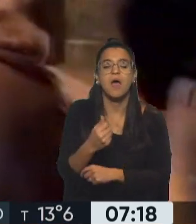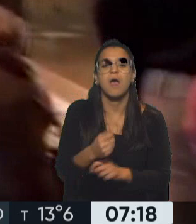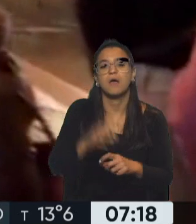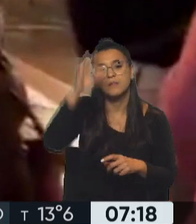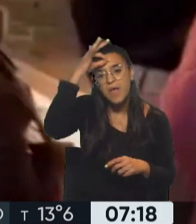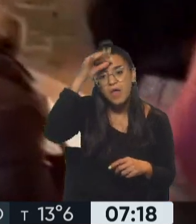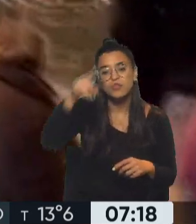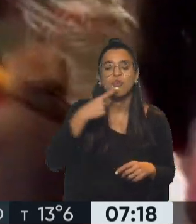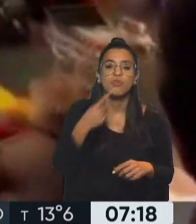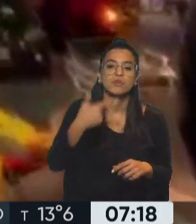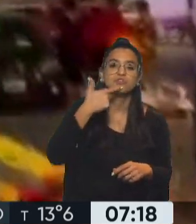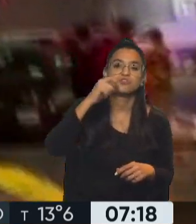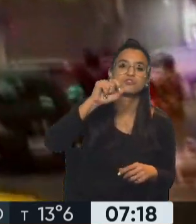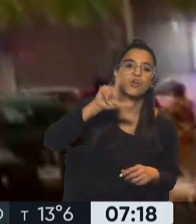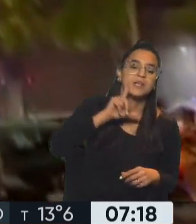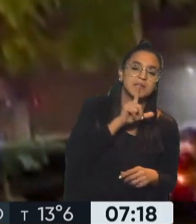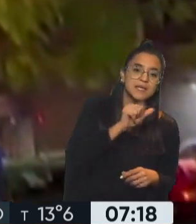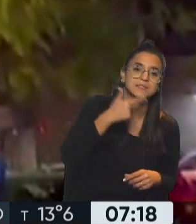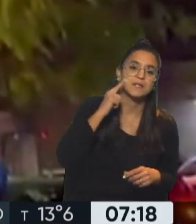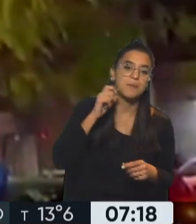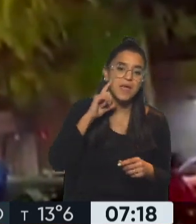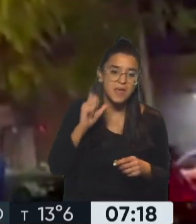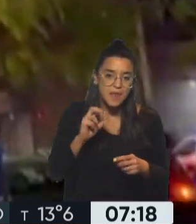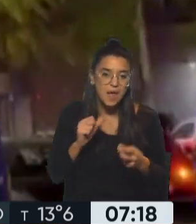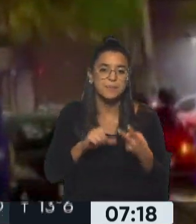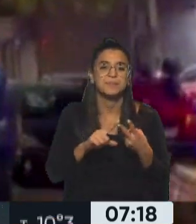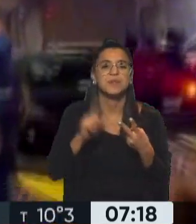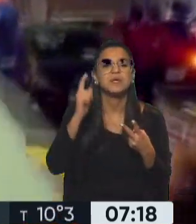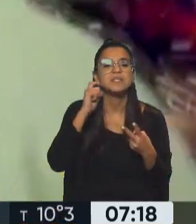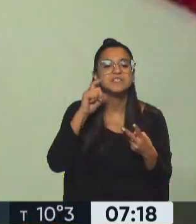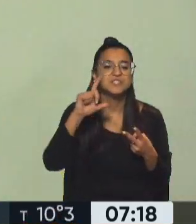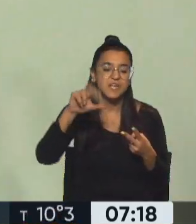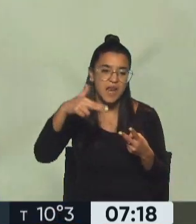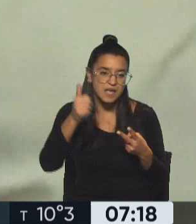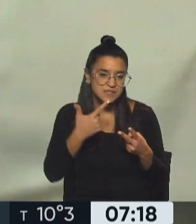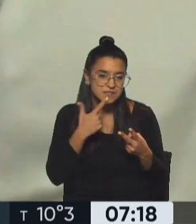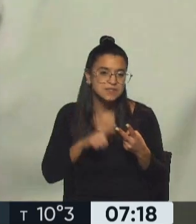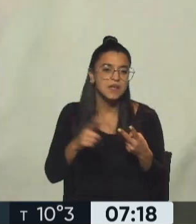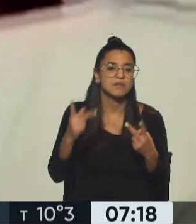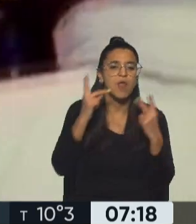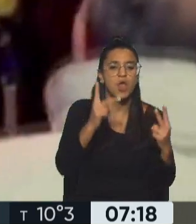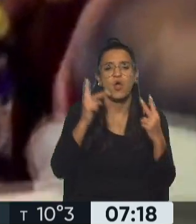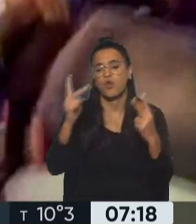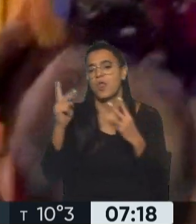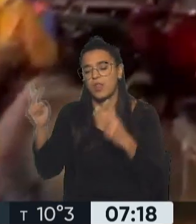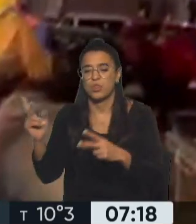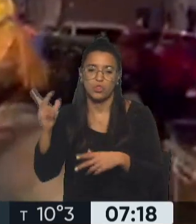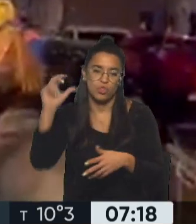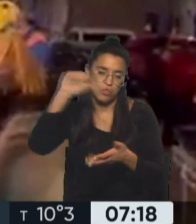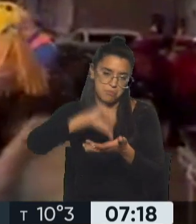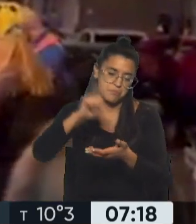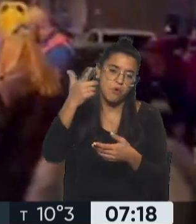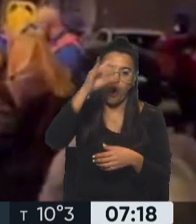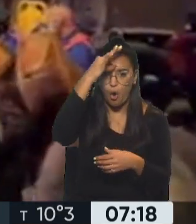función de Solita Silveira y de Verónica Ginás, que están recorriendo el país con una obra de teatro.